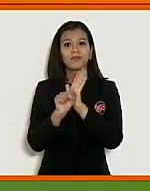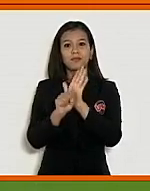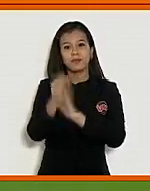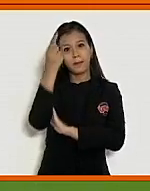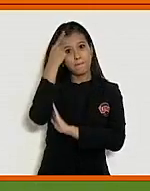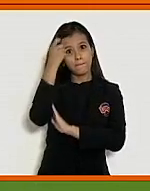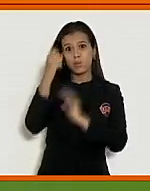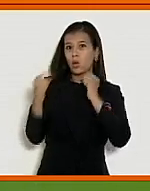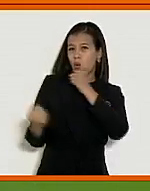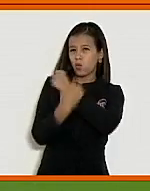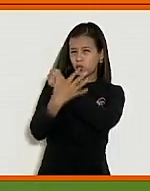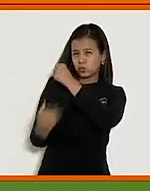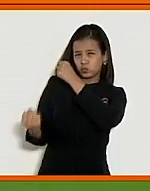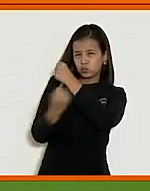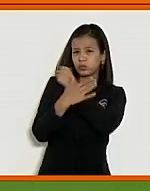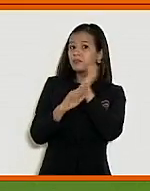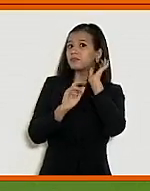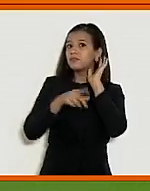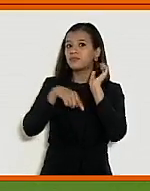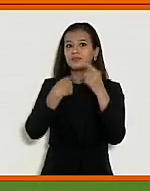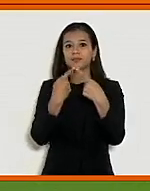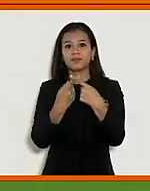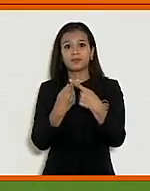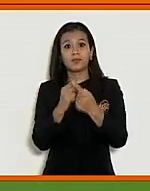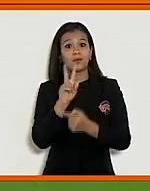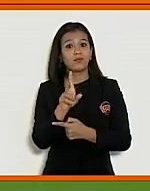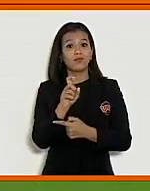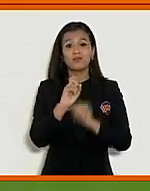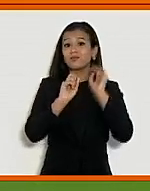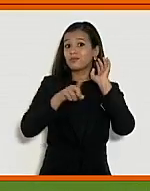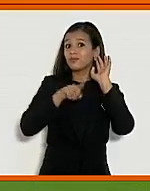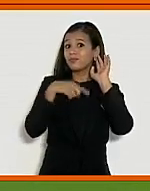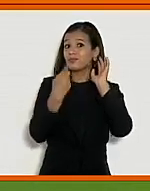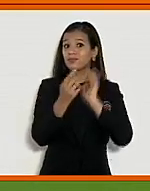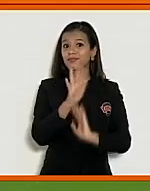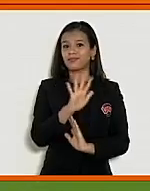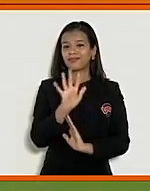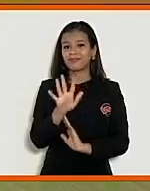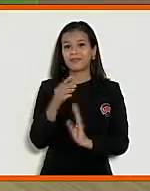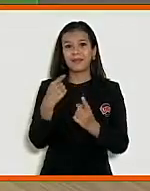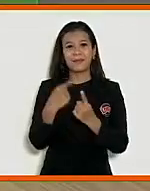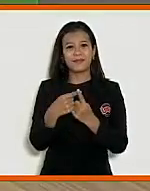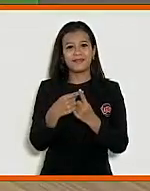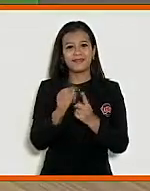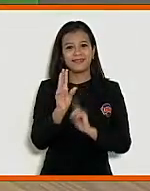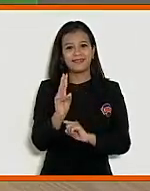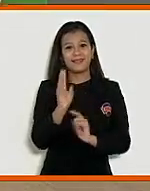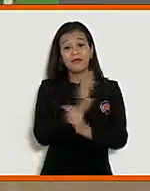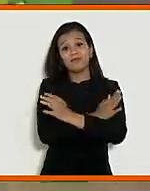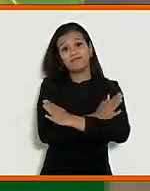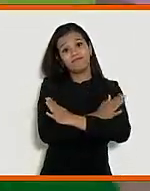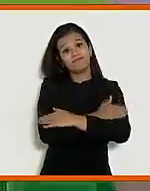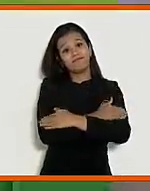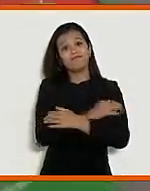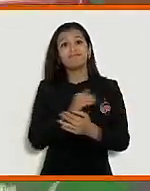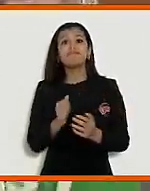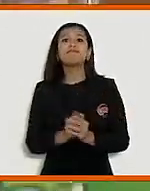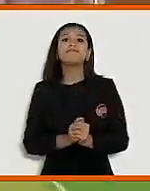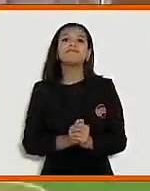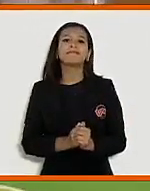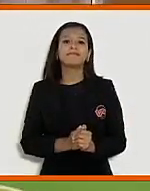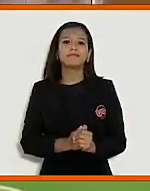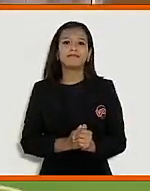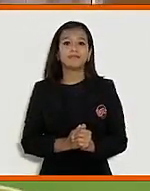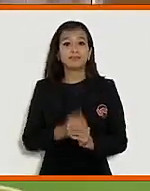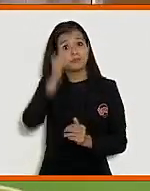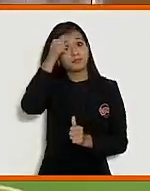con su símbolo de sueños hola. Para Multi X, 2X y para más 1, 55 más 6. Te deseo muchísimas